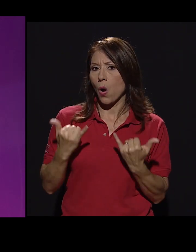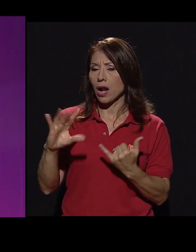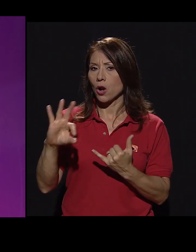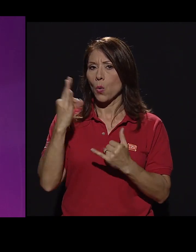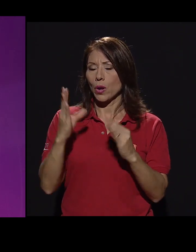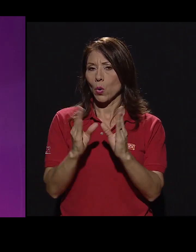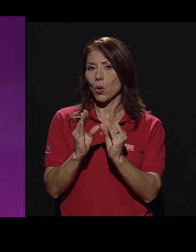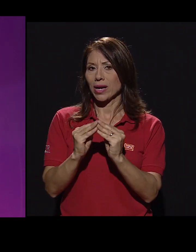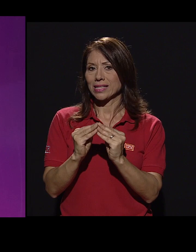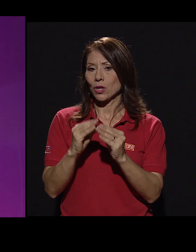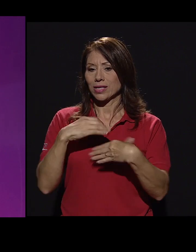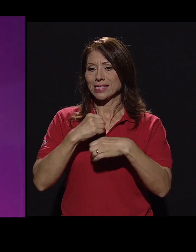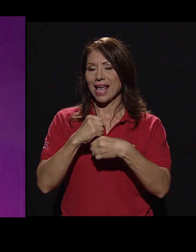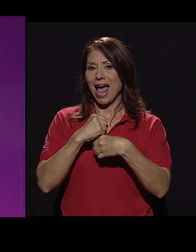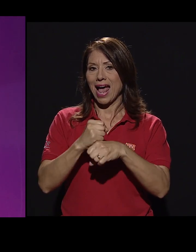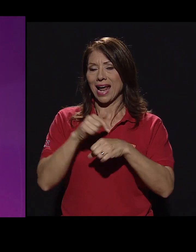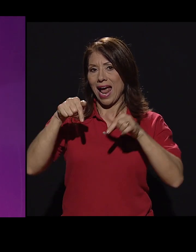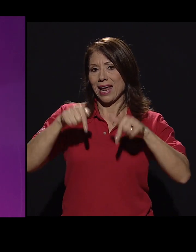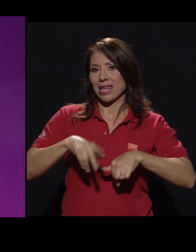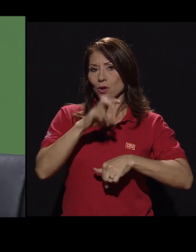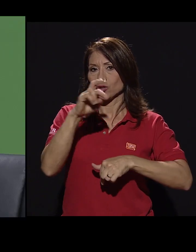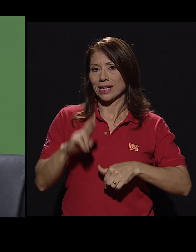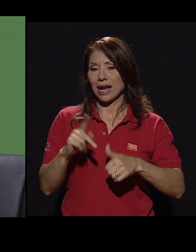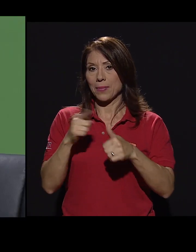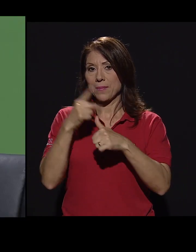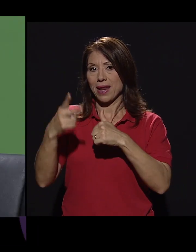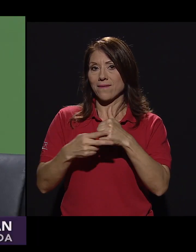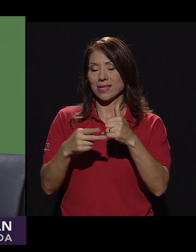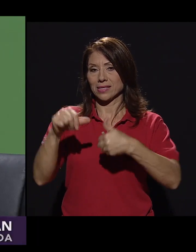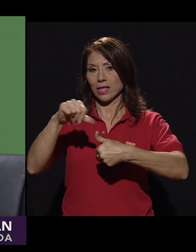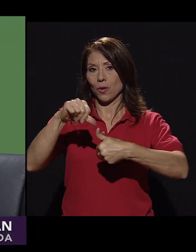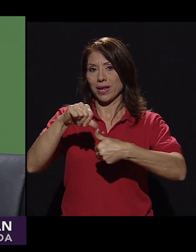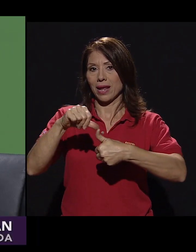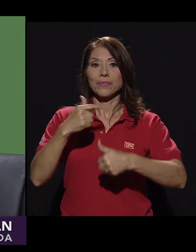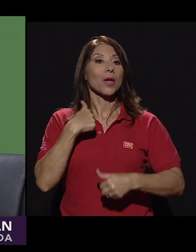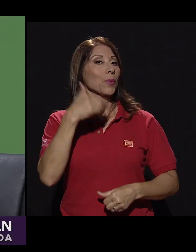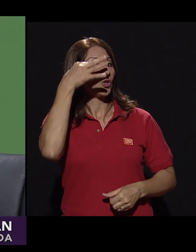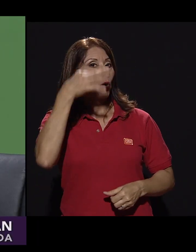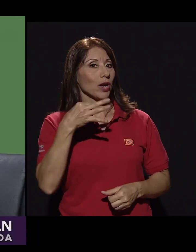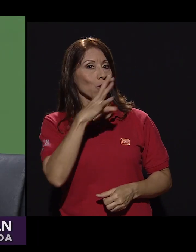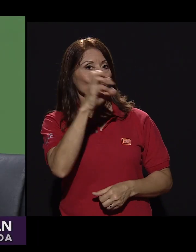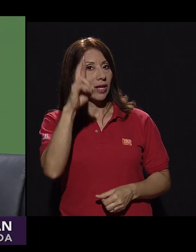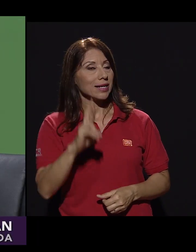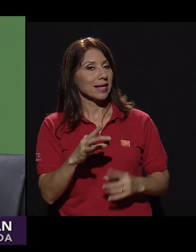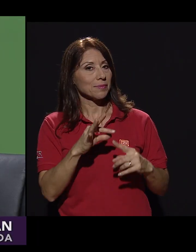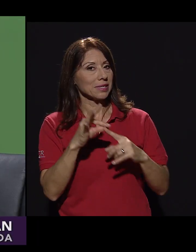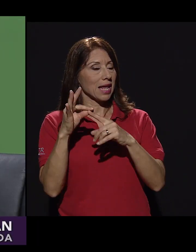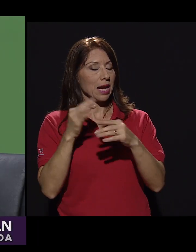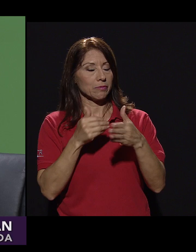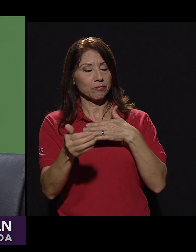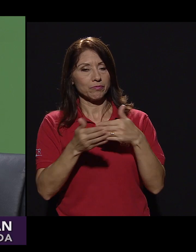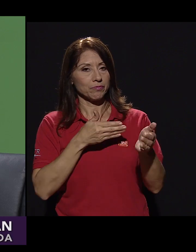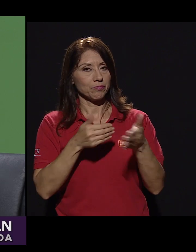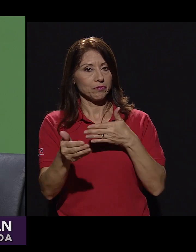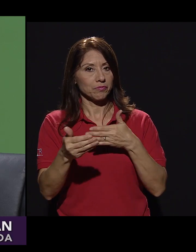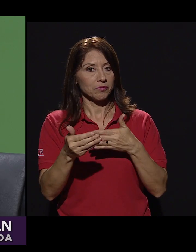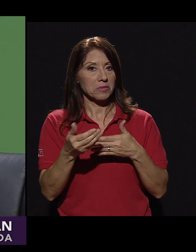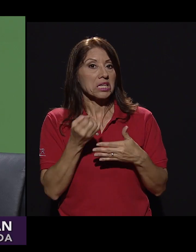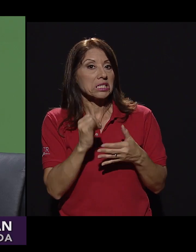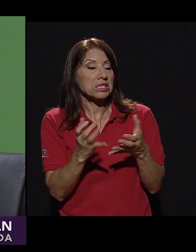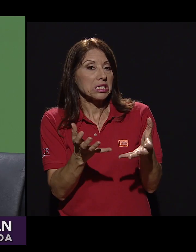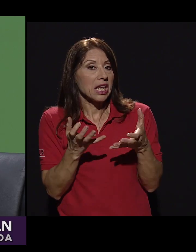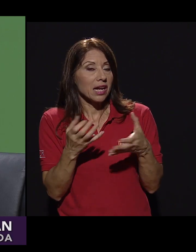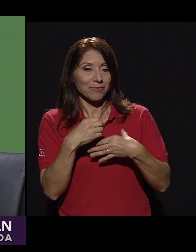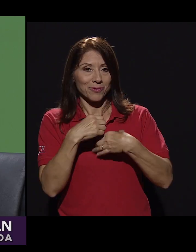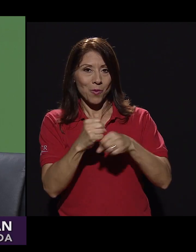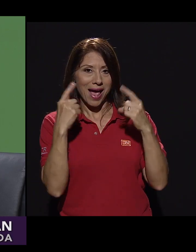haya decidido Hacer aquí Y por primera vez En la región Centroamericana Bueno Yo creo que Costa Rica Es especial De todas maneras ¿Verdad? Cuando quiere